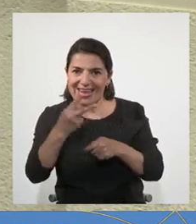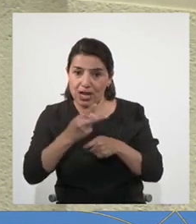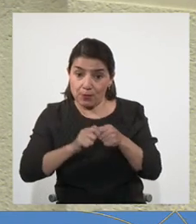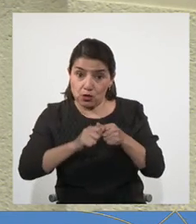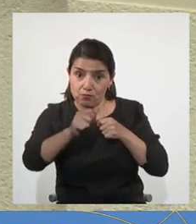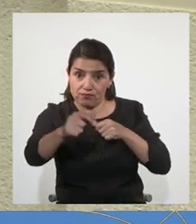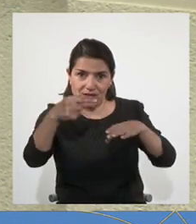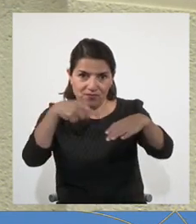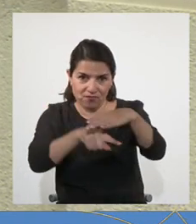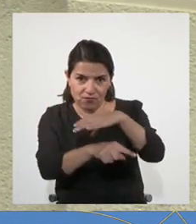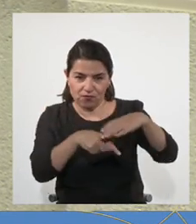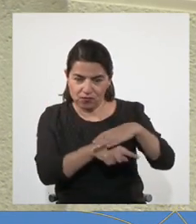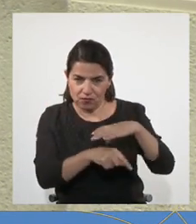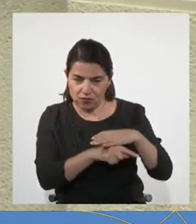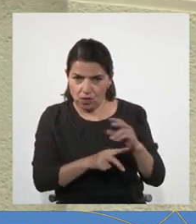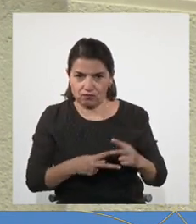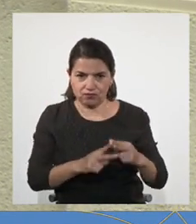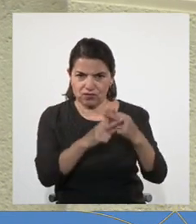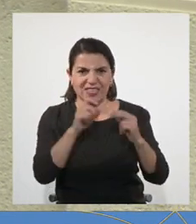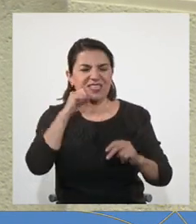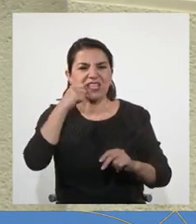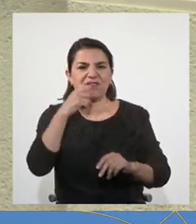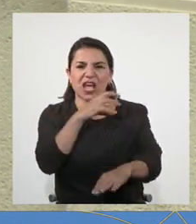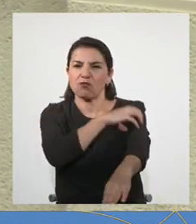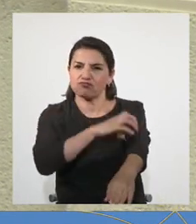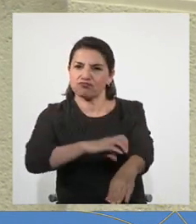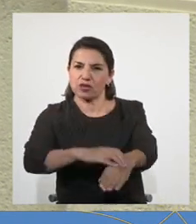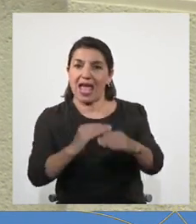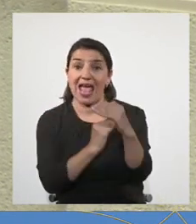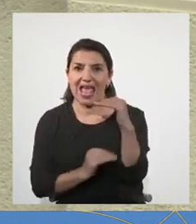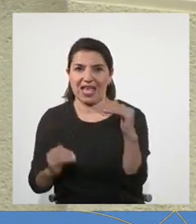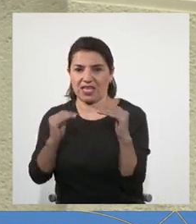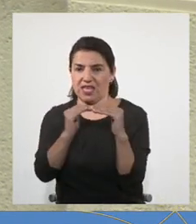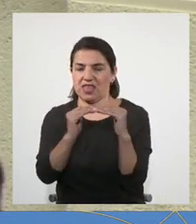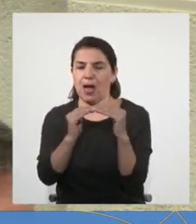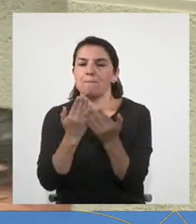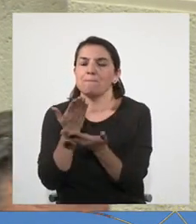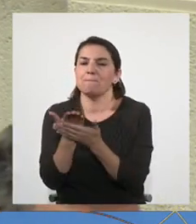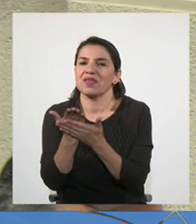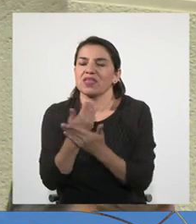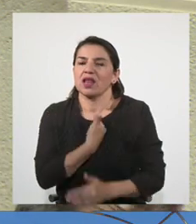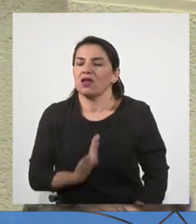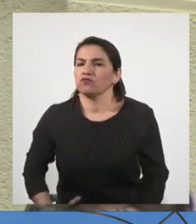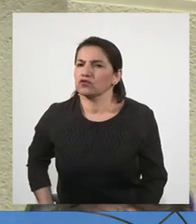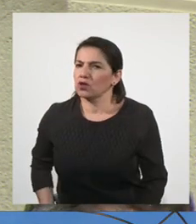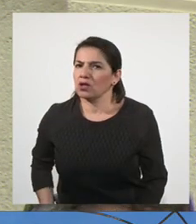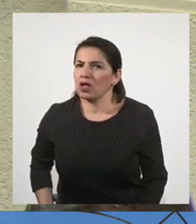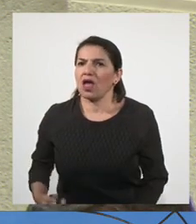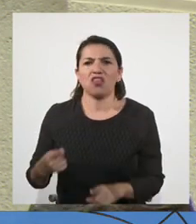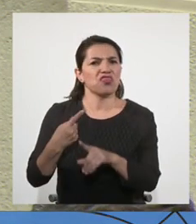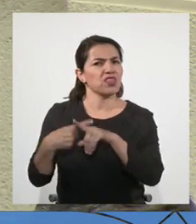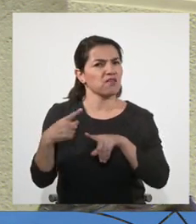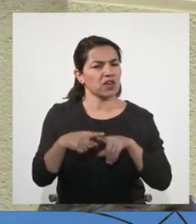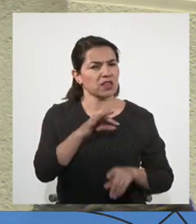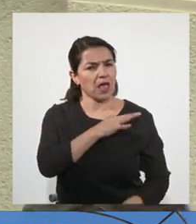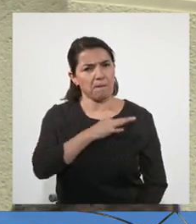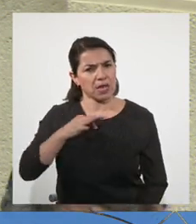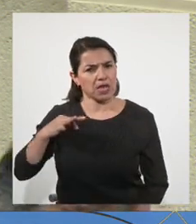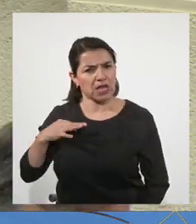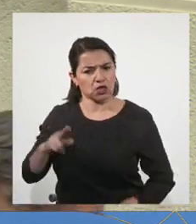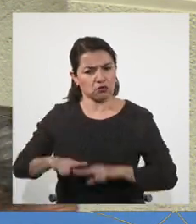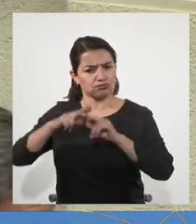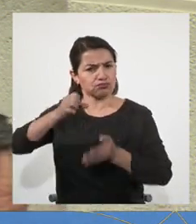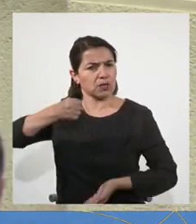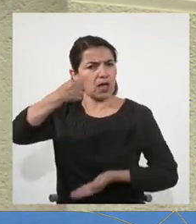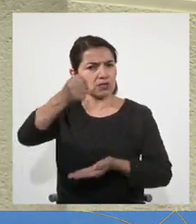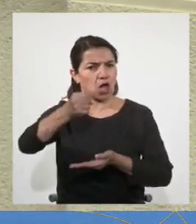punto de vista de la equidad territorial. Y yo quiero pedirle al Ejecutivo, distintos ministros de Hacienda se han comprometido a avanzar